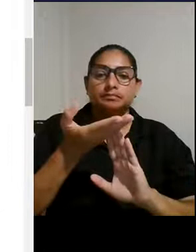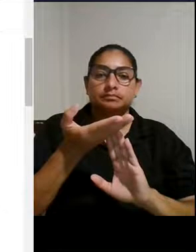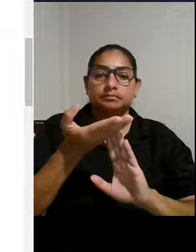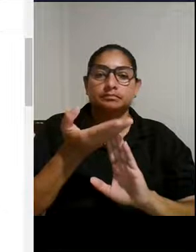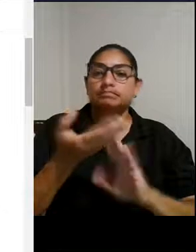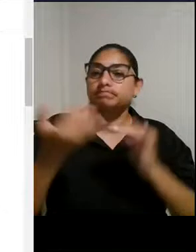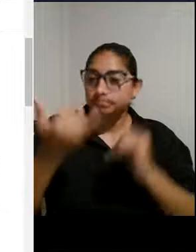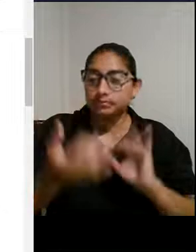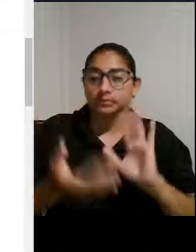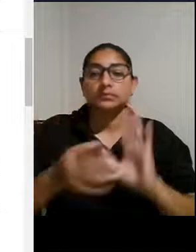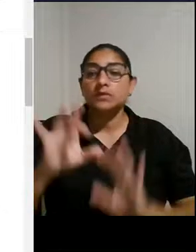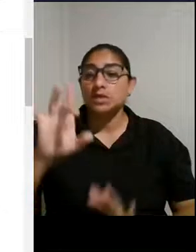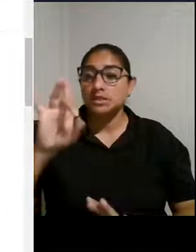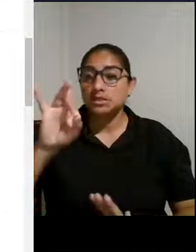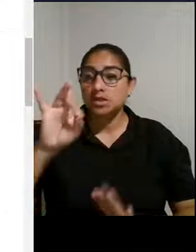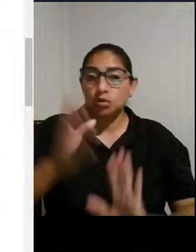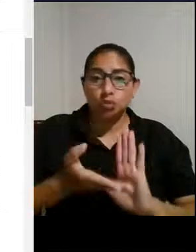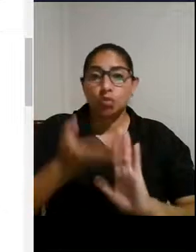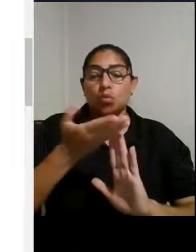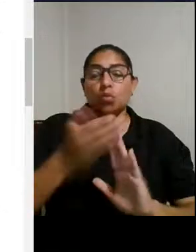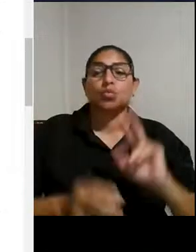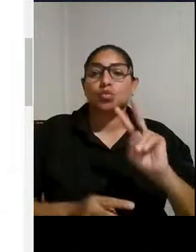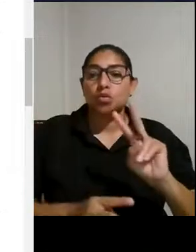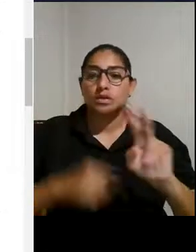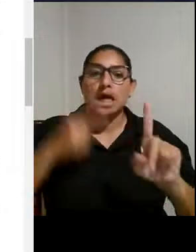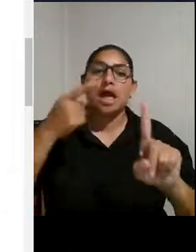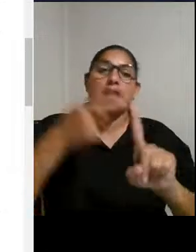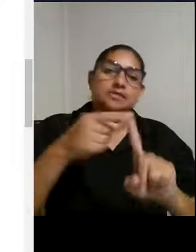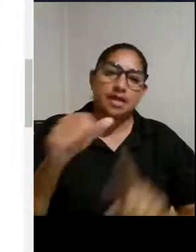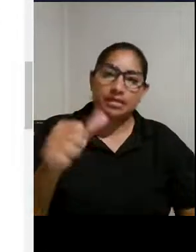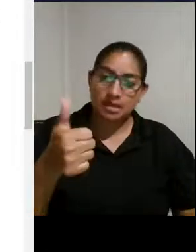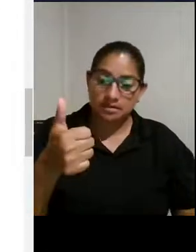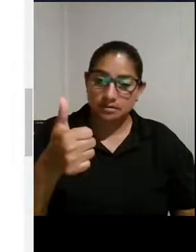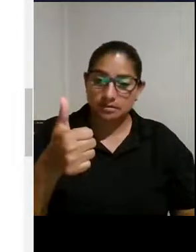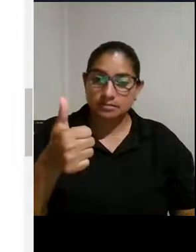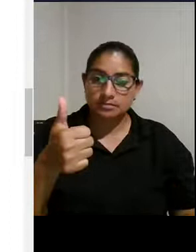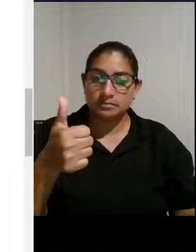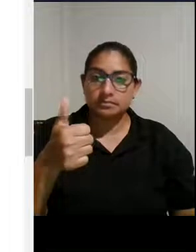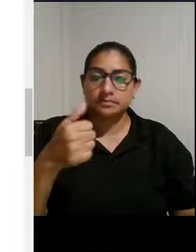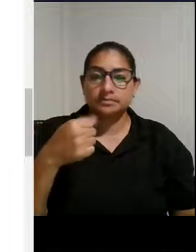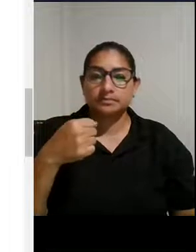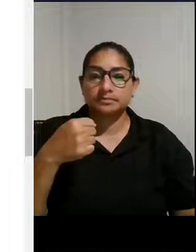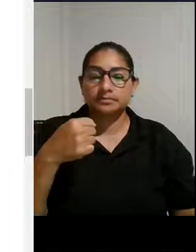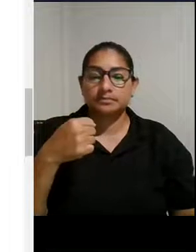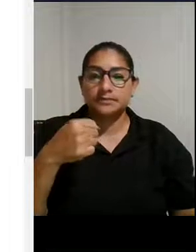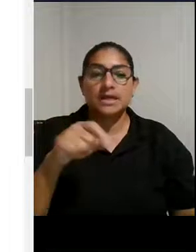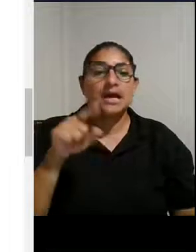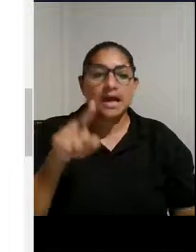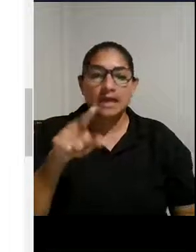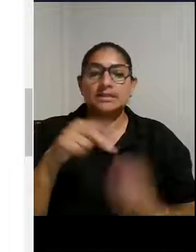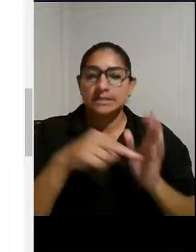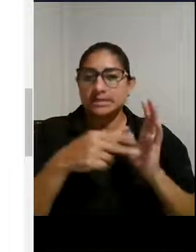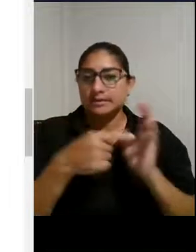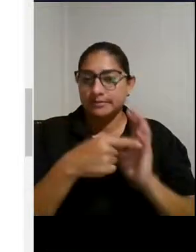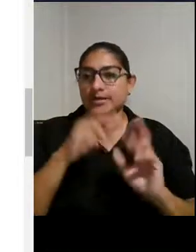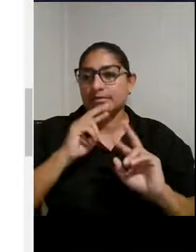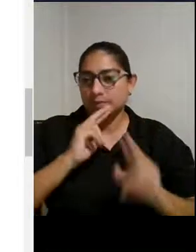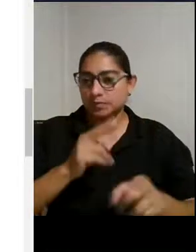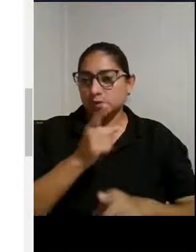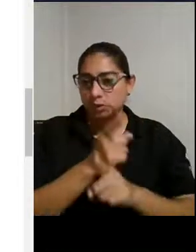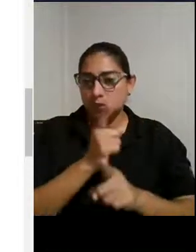8 yo le sumo este incremento de 2, vamos a llegar a 10. Eso es lo que nos está indicando esta notación que está